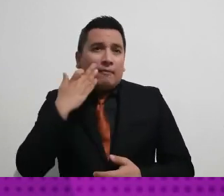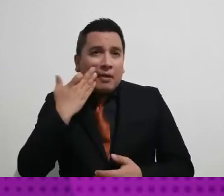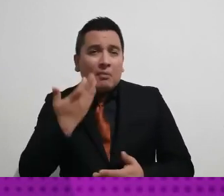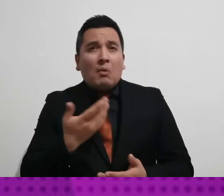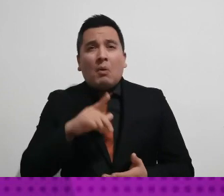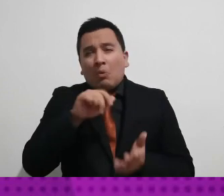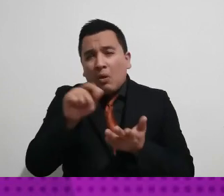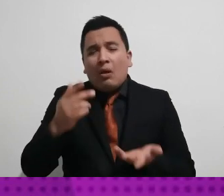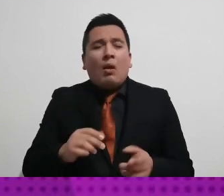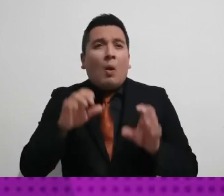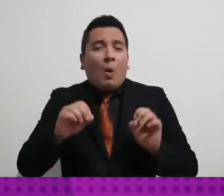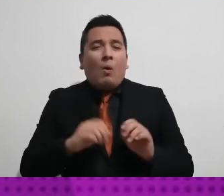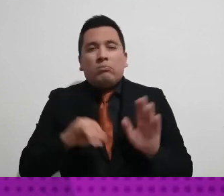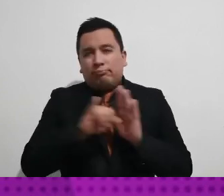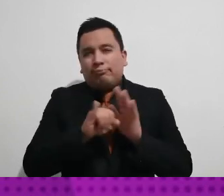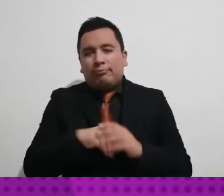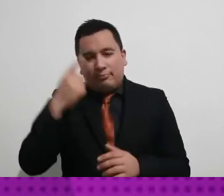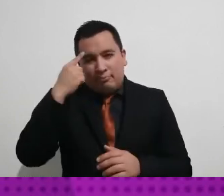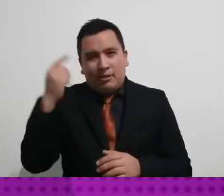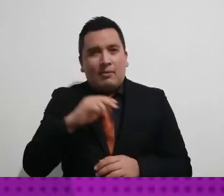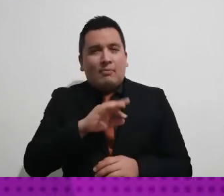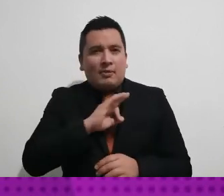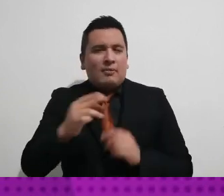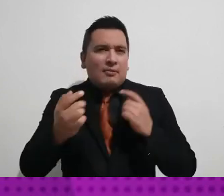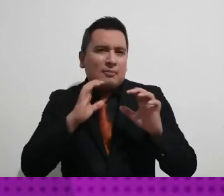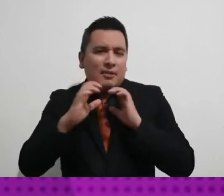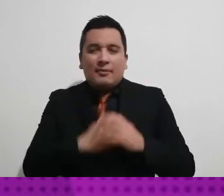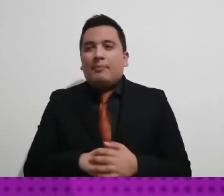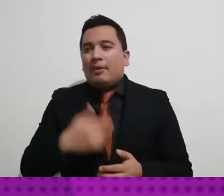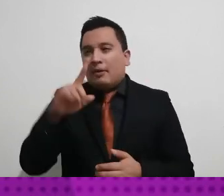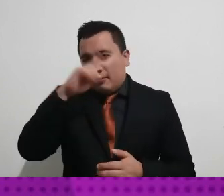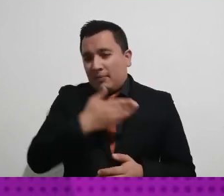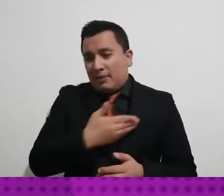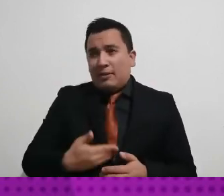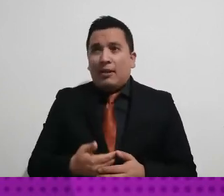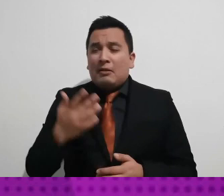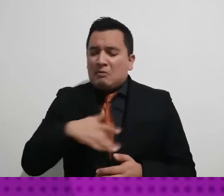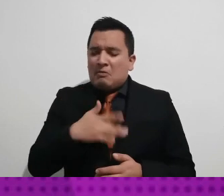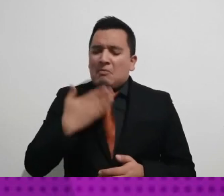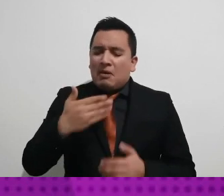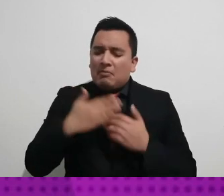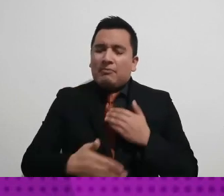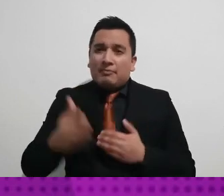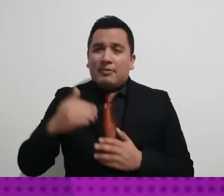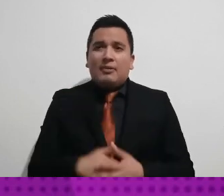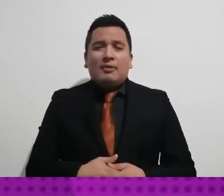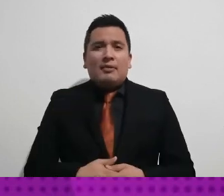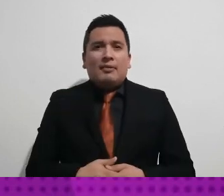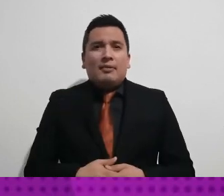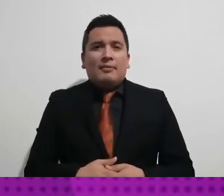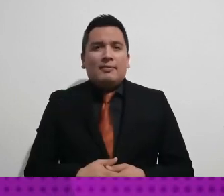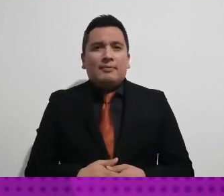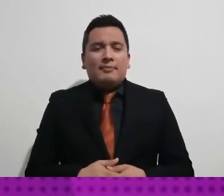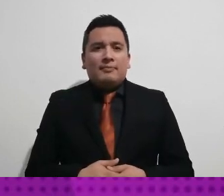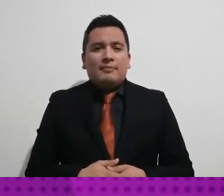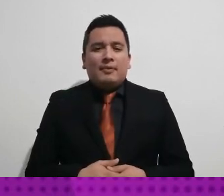Coahuila, ya sea Facebook, Twitter o bien en Instagram para poder tener comunicación. Consejera Presidenta, a lo mejor para este año y mucha suerte